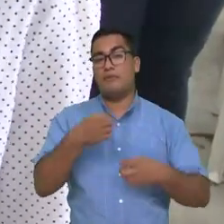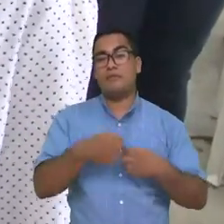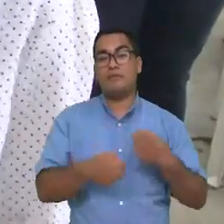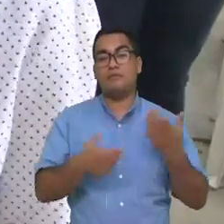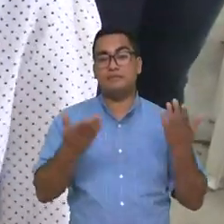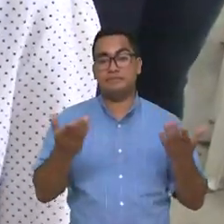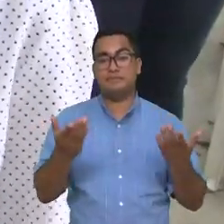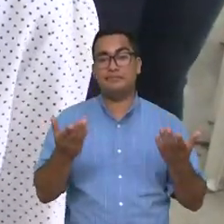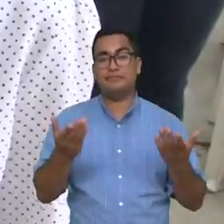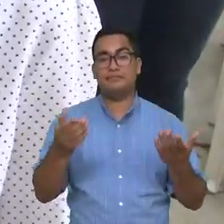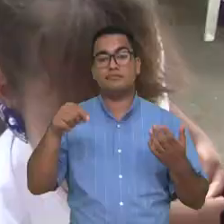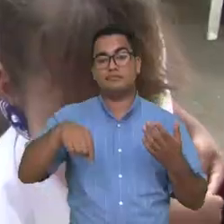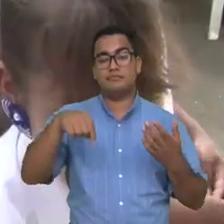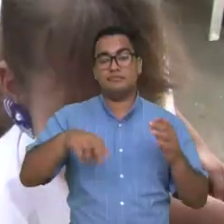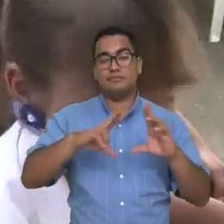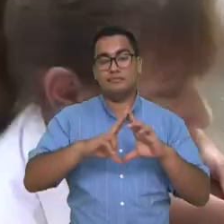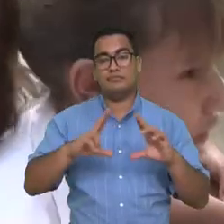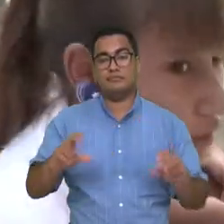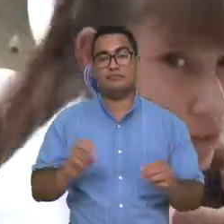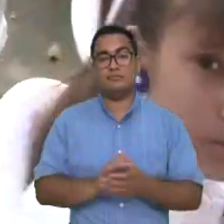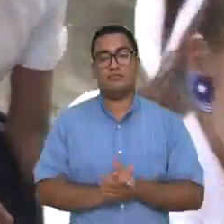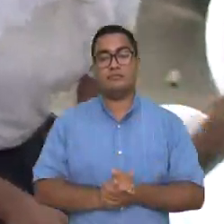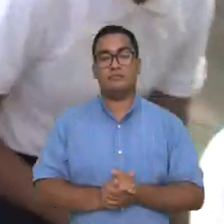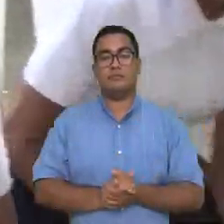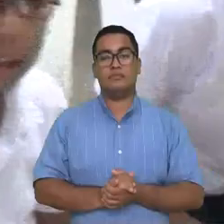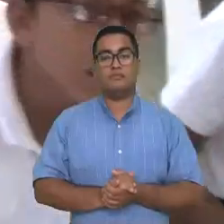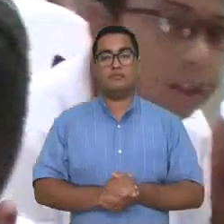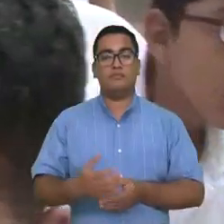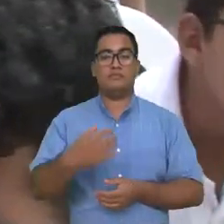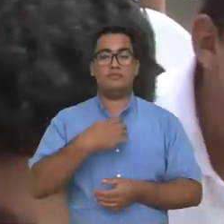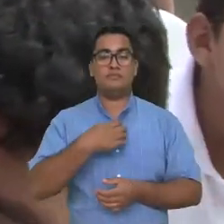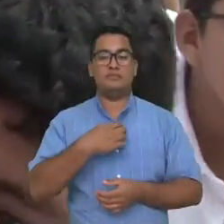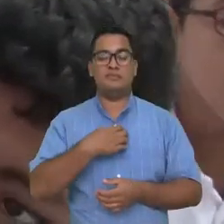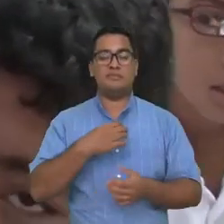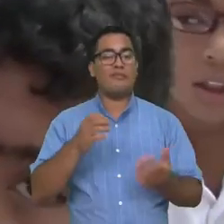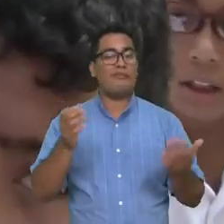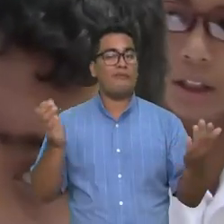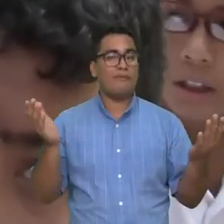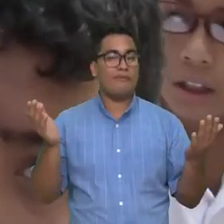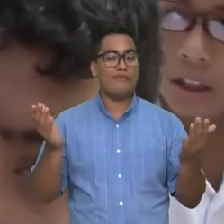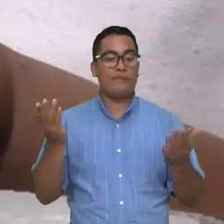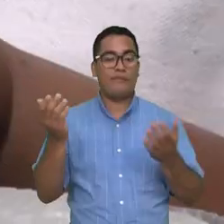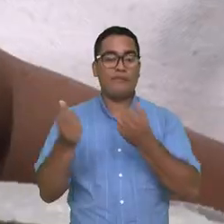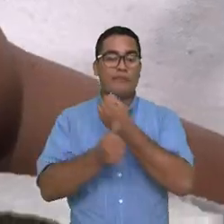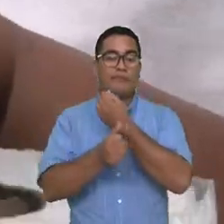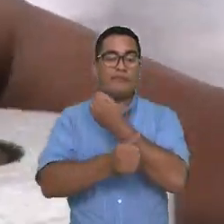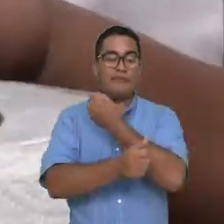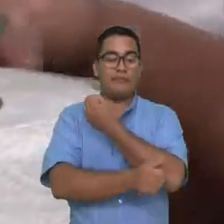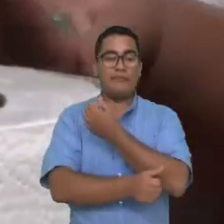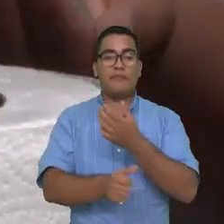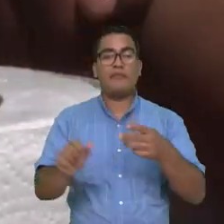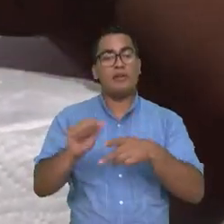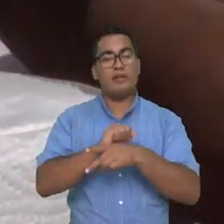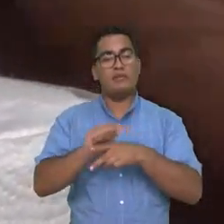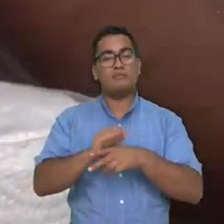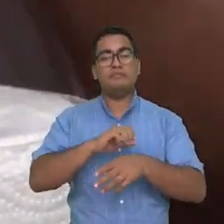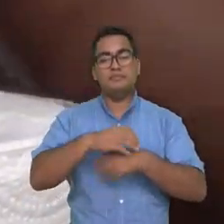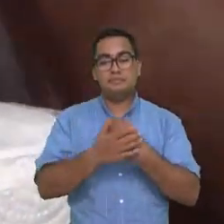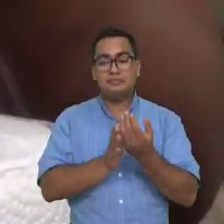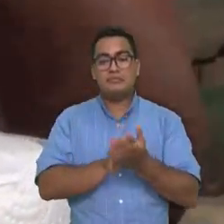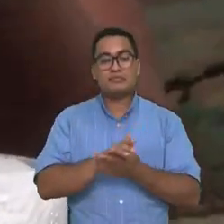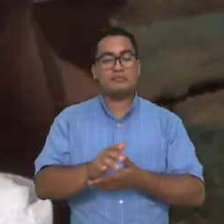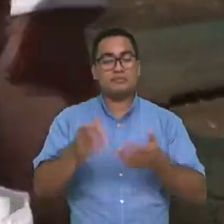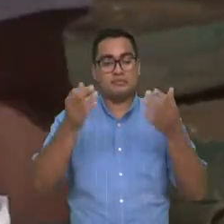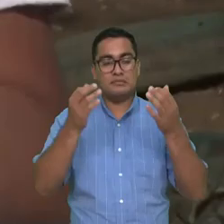se nos pone aquí en Nicaragua. Como parte de la dinámica, los estudiantes pusieron en práctica las recomendaciones para un